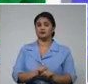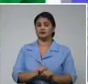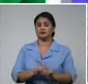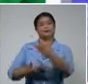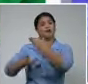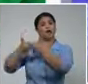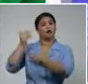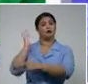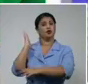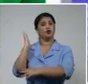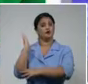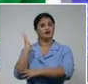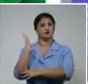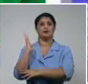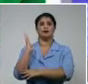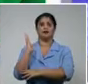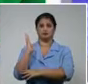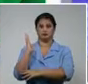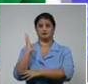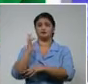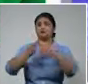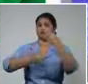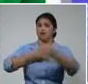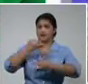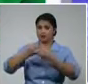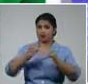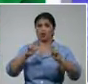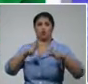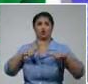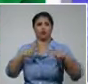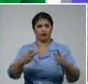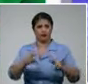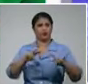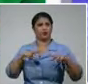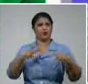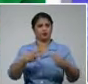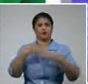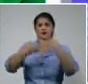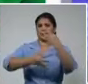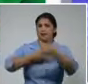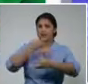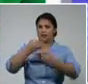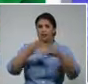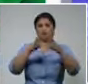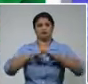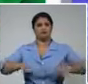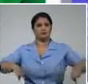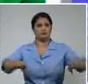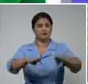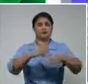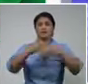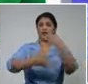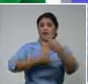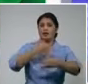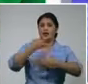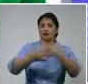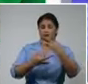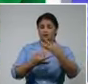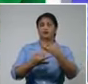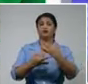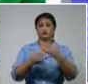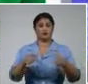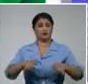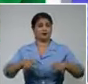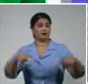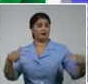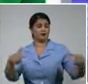los elementos, la doctora Lisset también en mesa redonda, en conferencia los ha aportado. Se ha visto un incremento